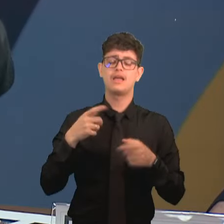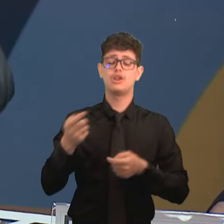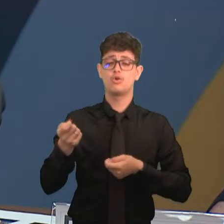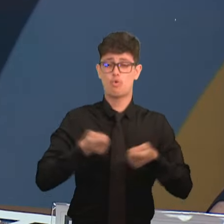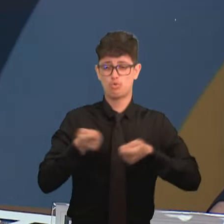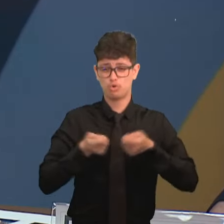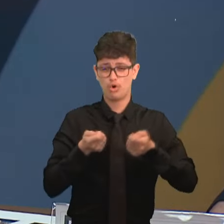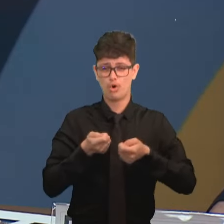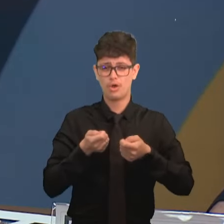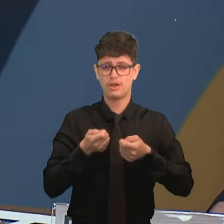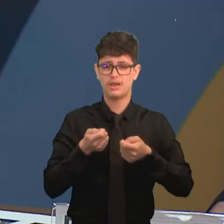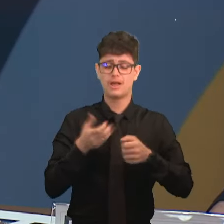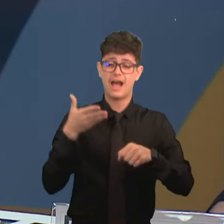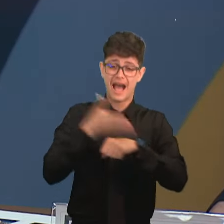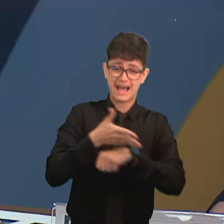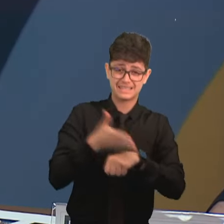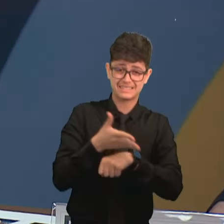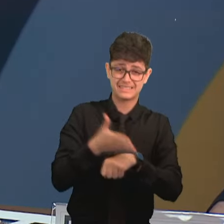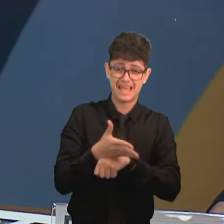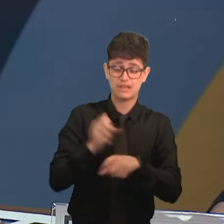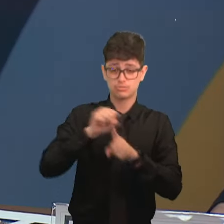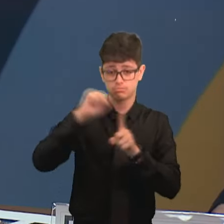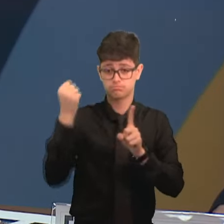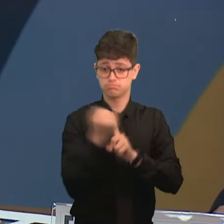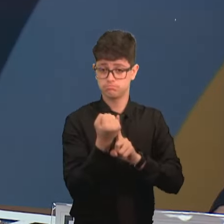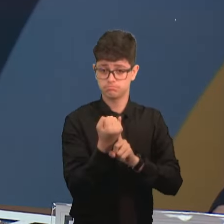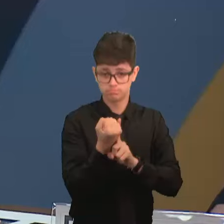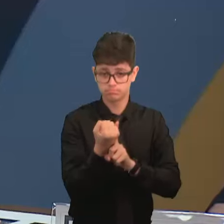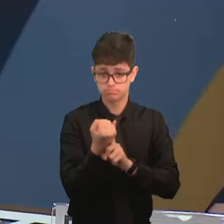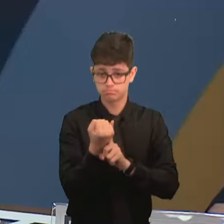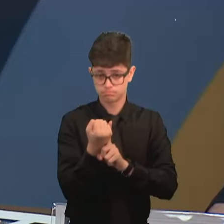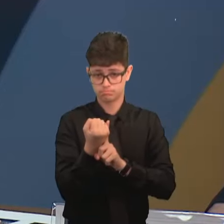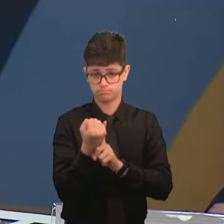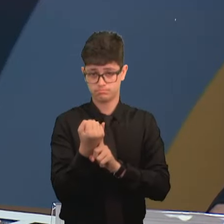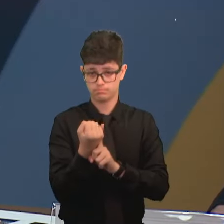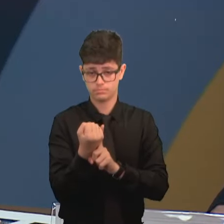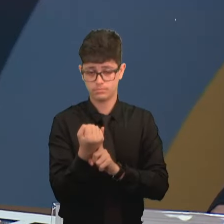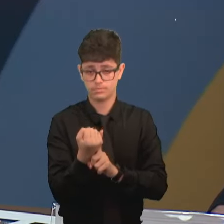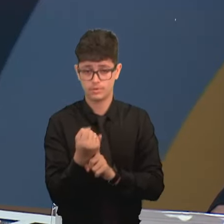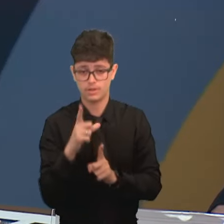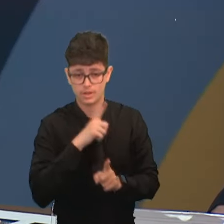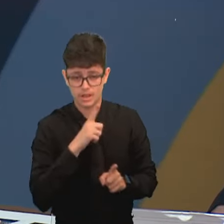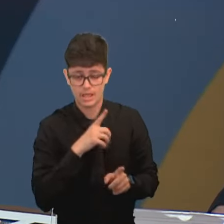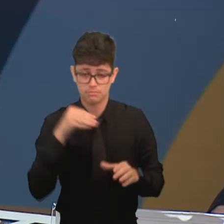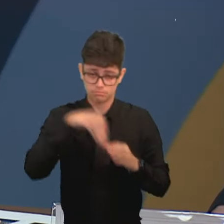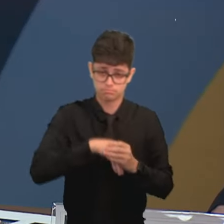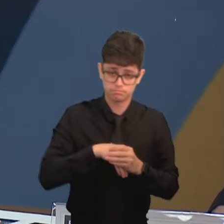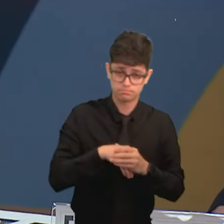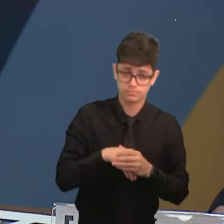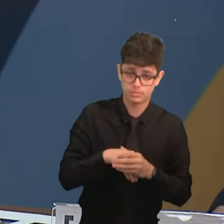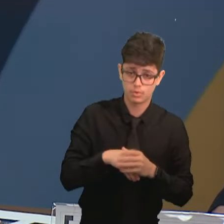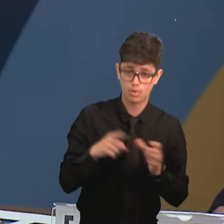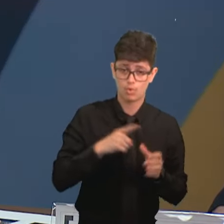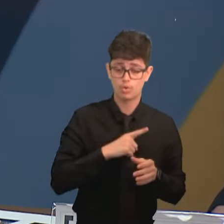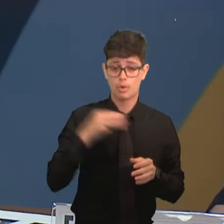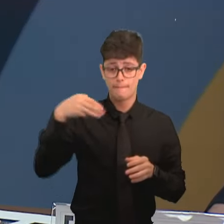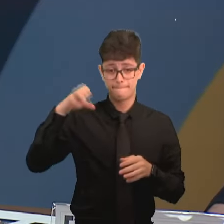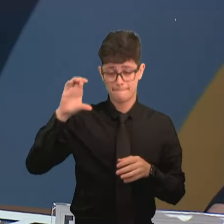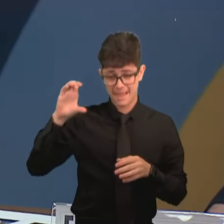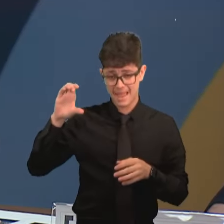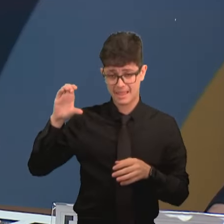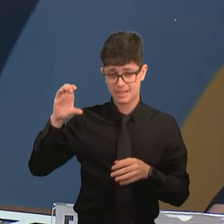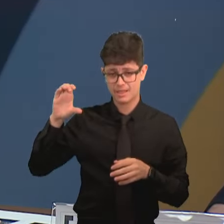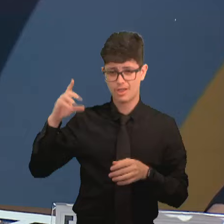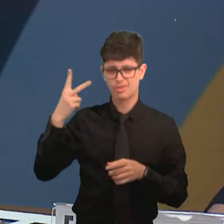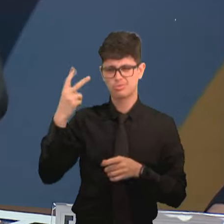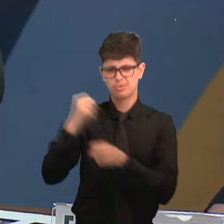una oportunidad crítica para la sociedad. Un ejemplo de un potencial algoritmo fue que el Ministerio de Educación